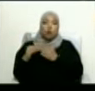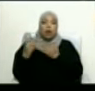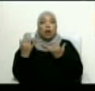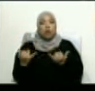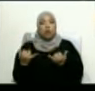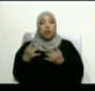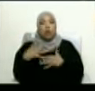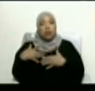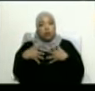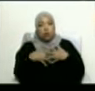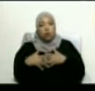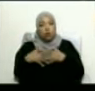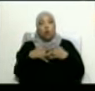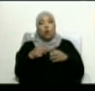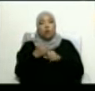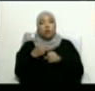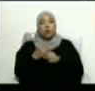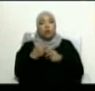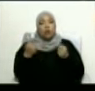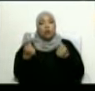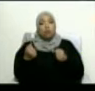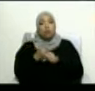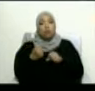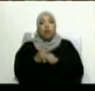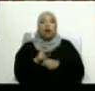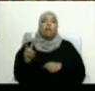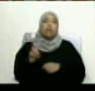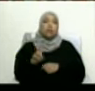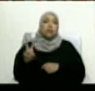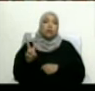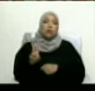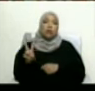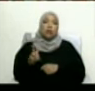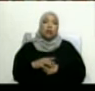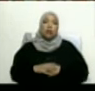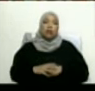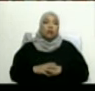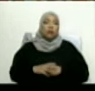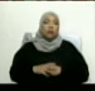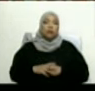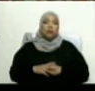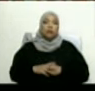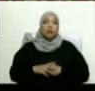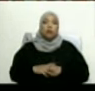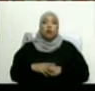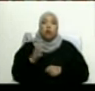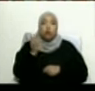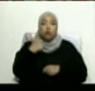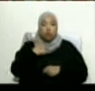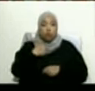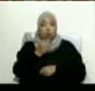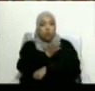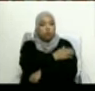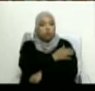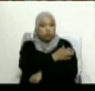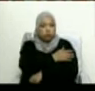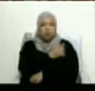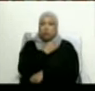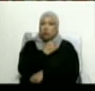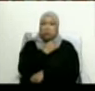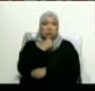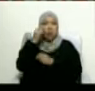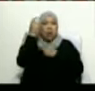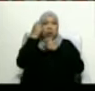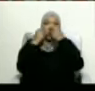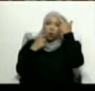pretensiones imperiales sobre los recursos estratégicos de Venezuela. Yo fui adversario y opositor a Hugo Chávez, y he